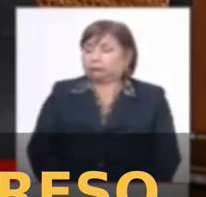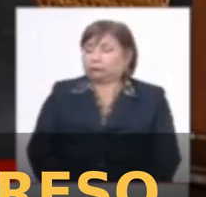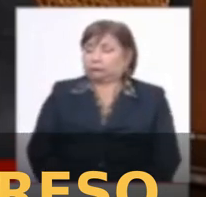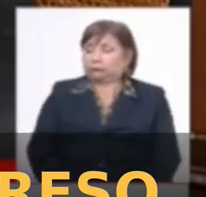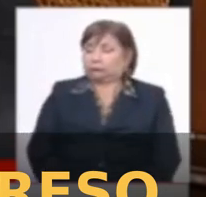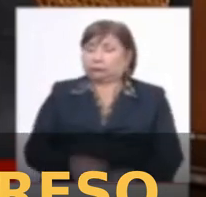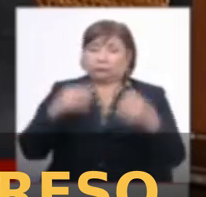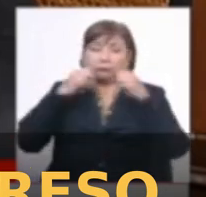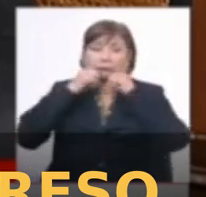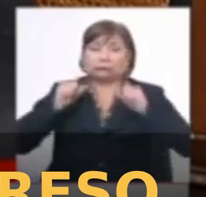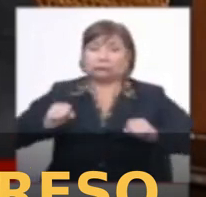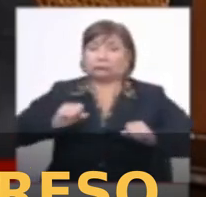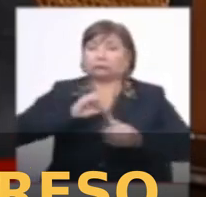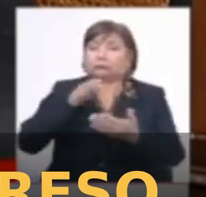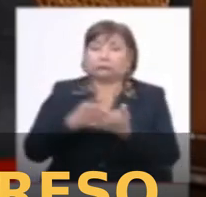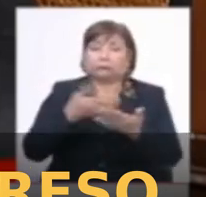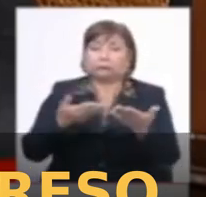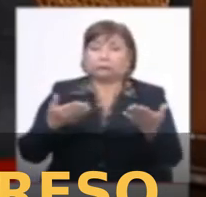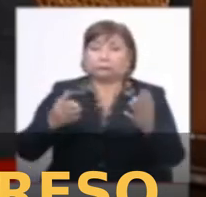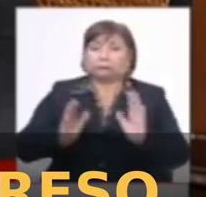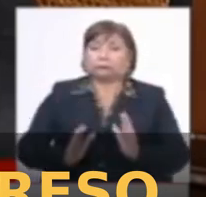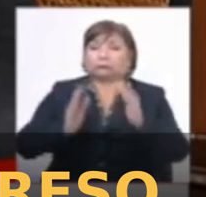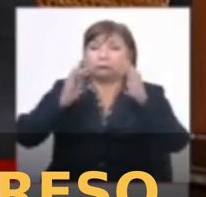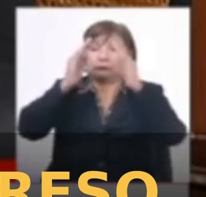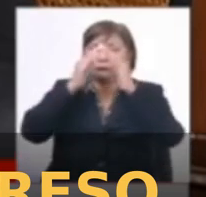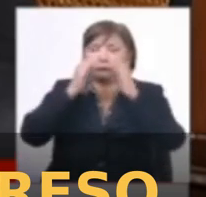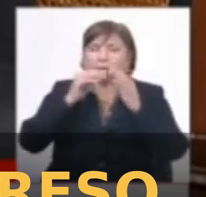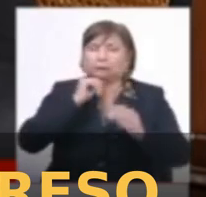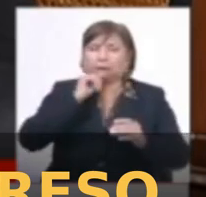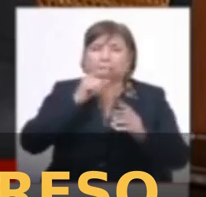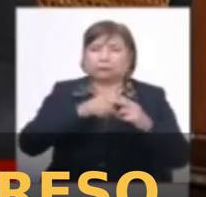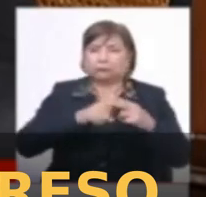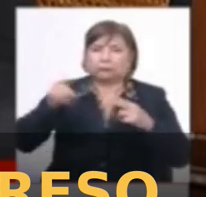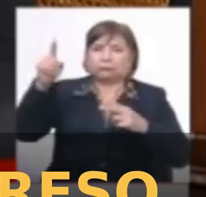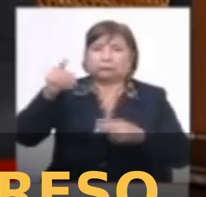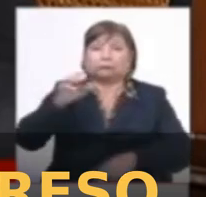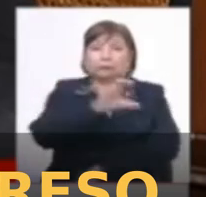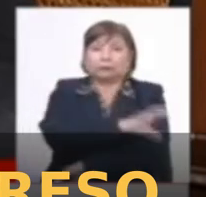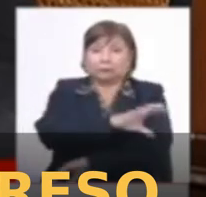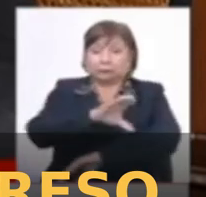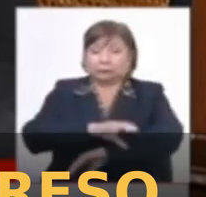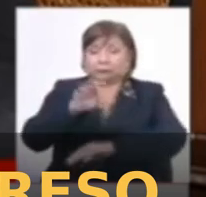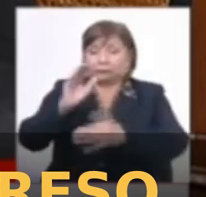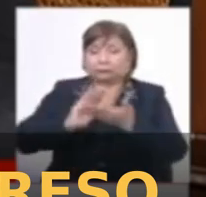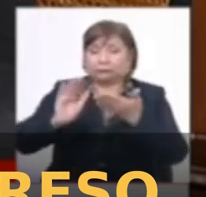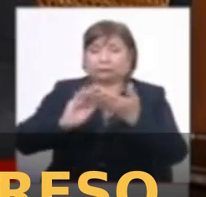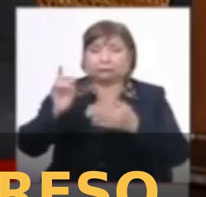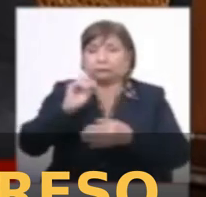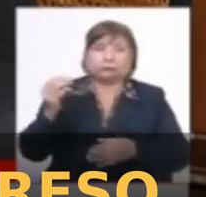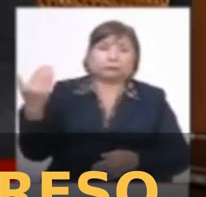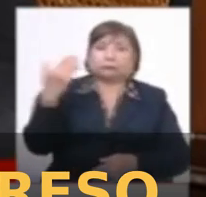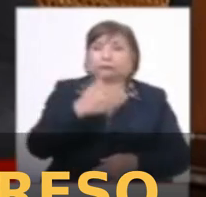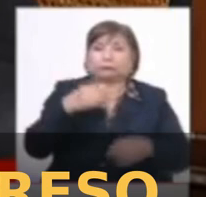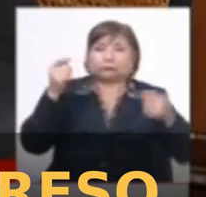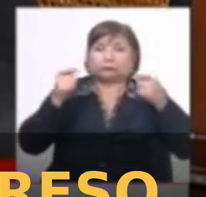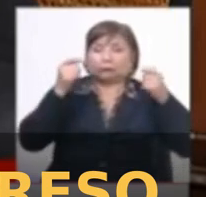en la Secretaría General. Él se encontraba en Palacio y estaba a punto de salir a Cajamarca porque esa fue su excusa para no ir a la ceremonia